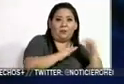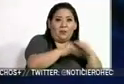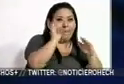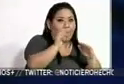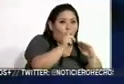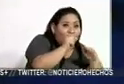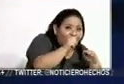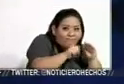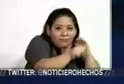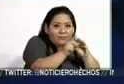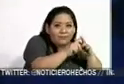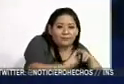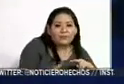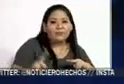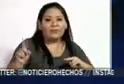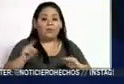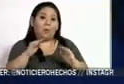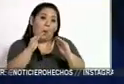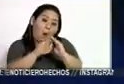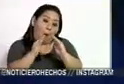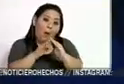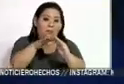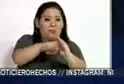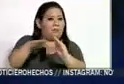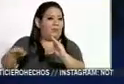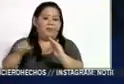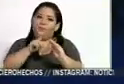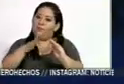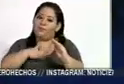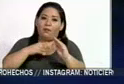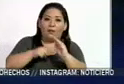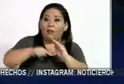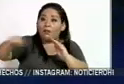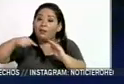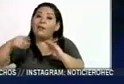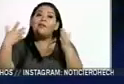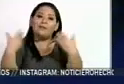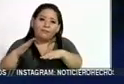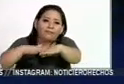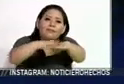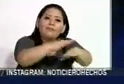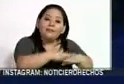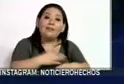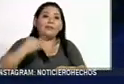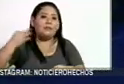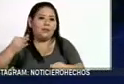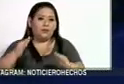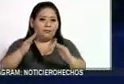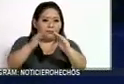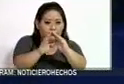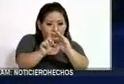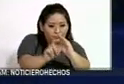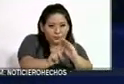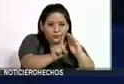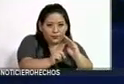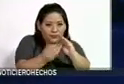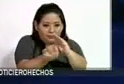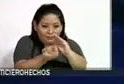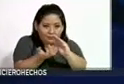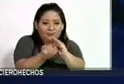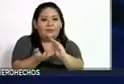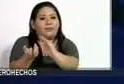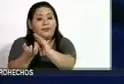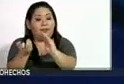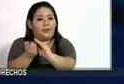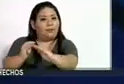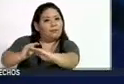vía para salir de su casa, a pesar de que se está advirtiendo de que el aislamiento es la única forma de frenar un